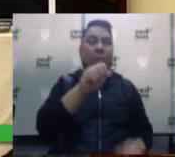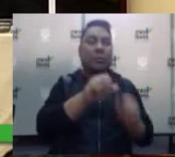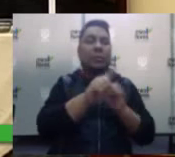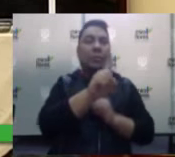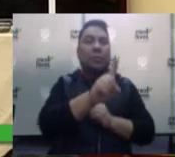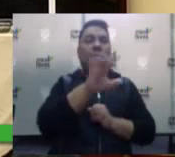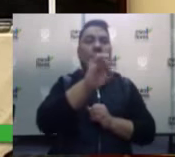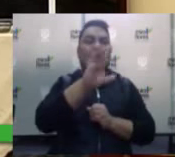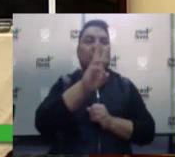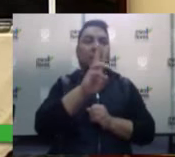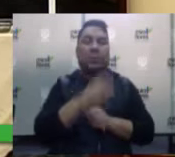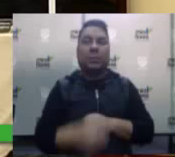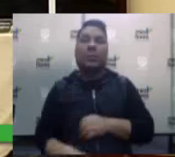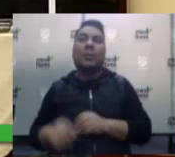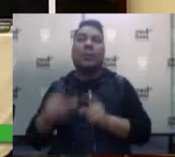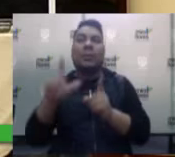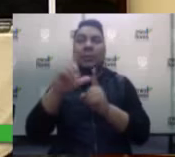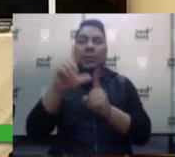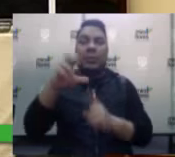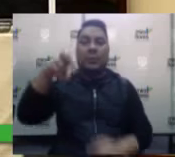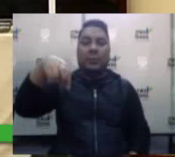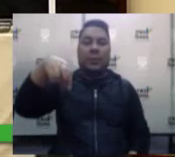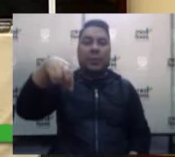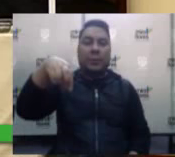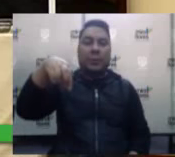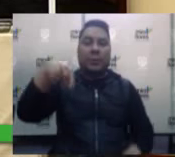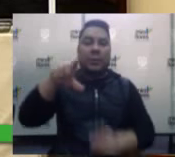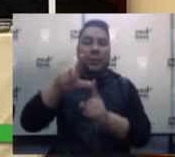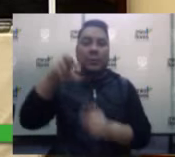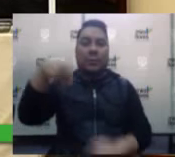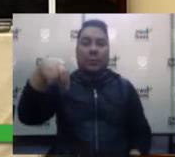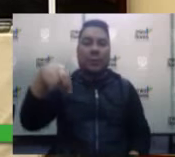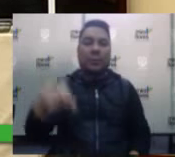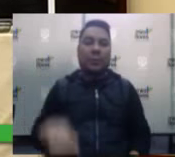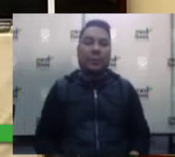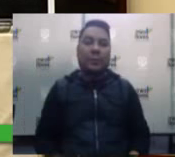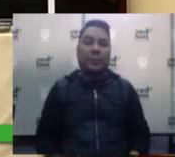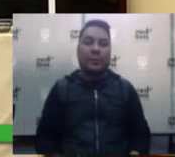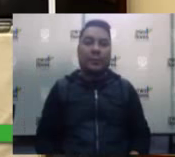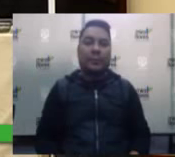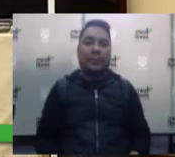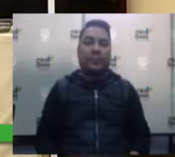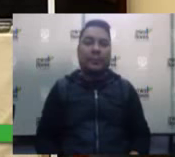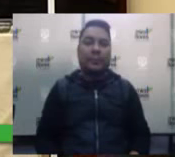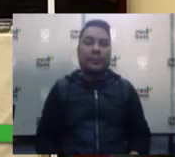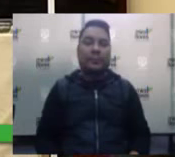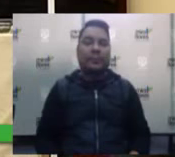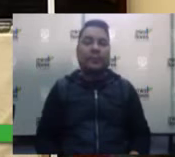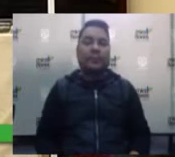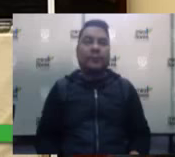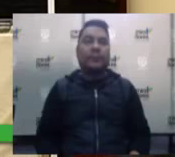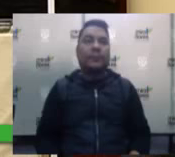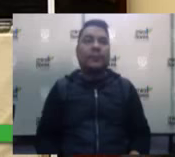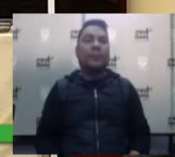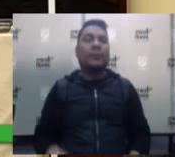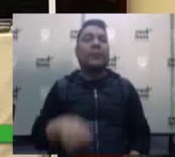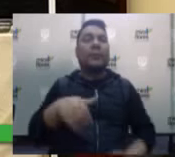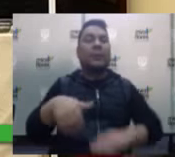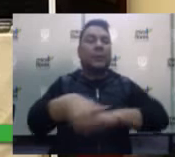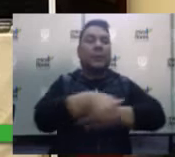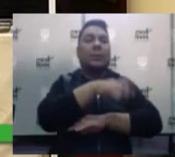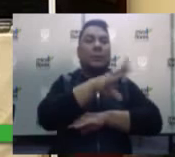al 186. Letra P. P. Letra P, Siempre Unidos.